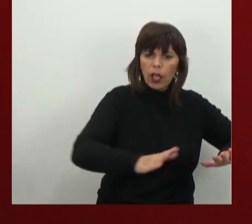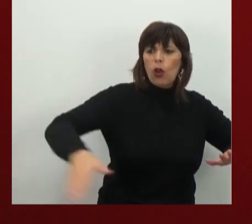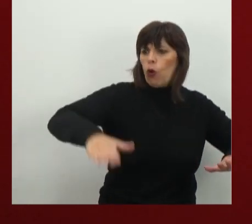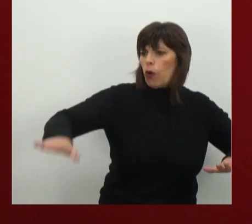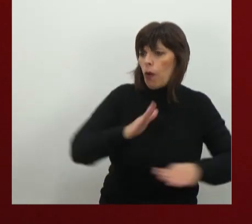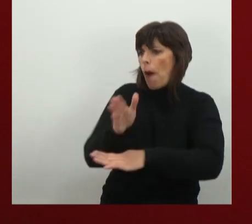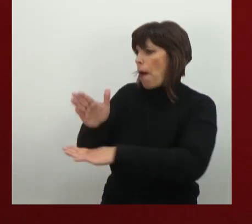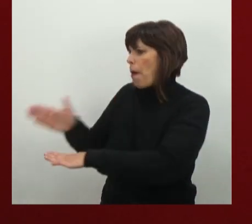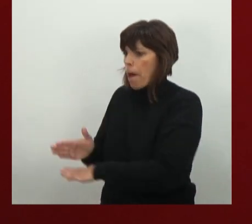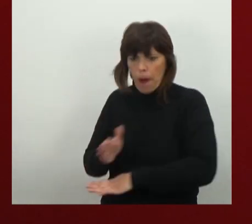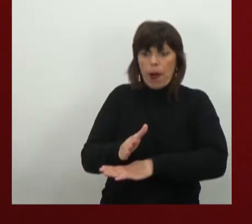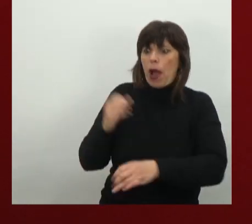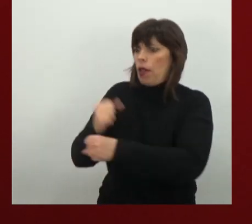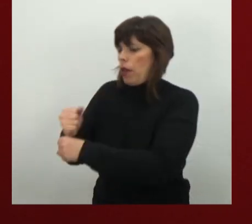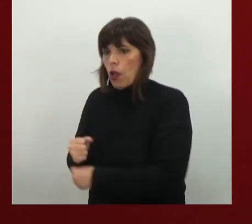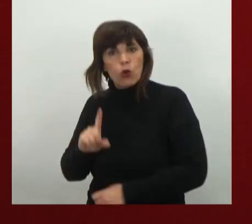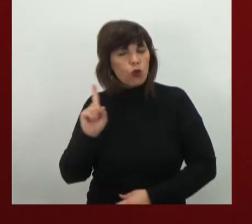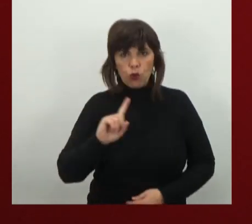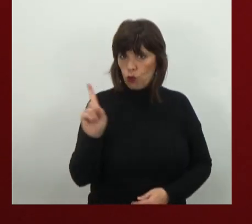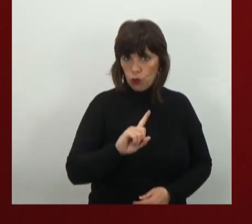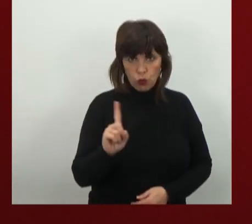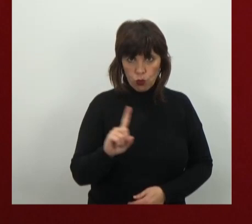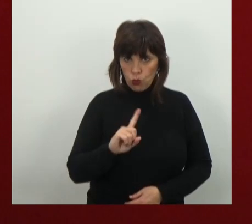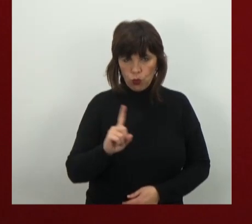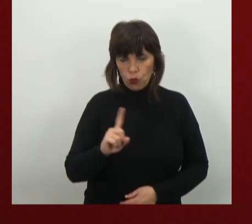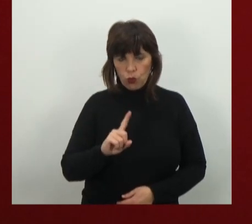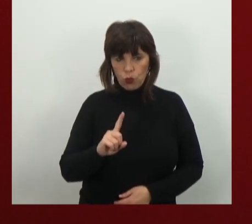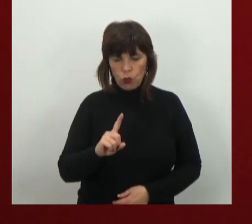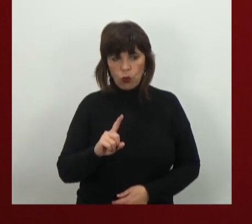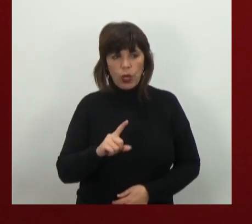que eso no es lo que tenías que hacer en ese momento.